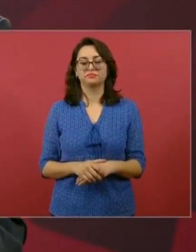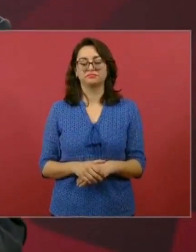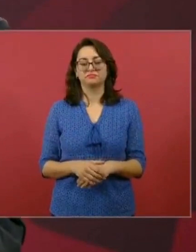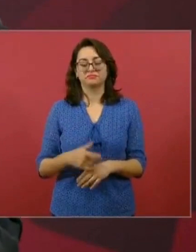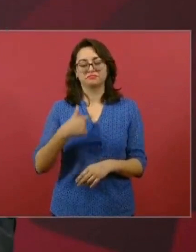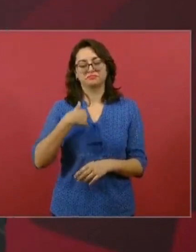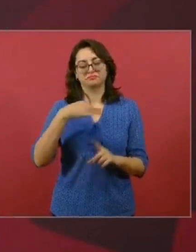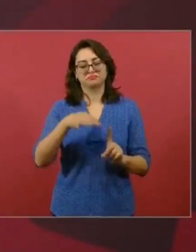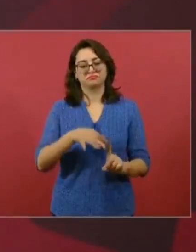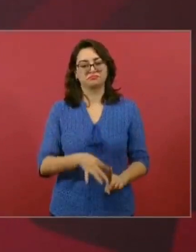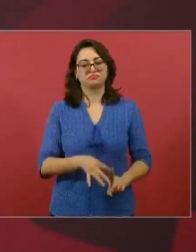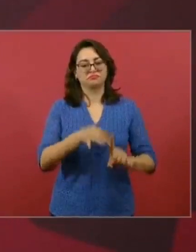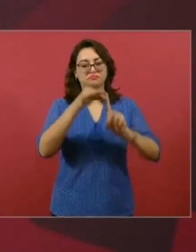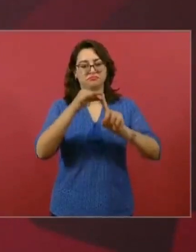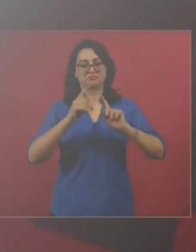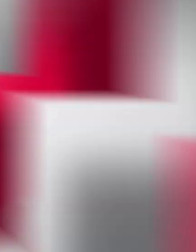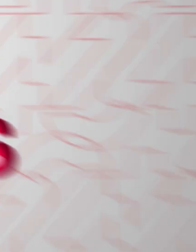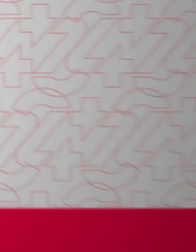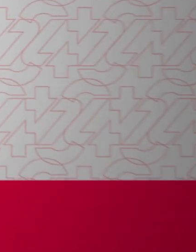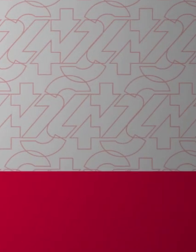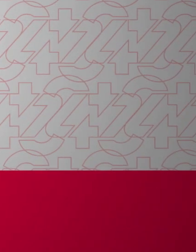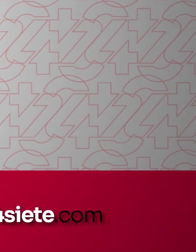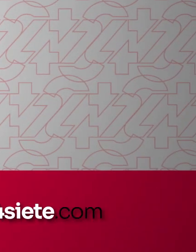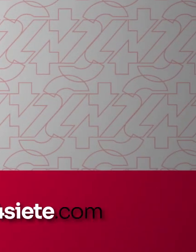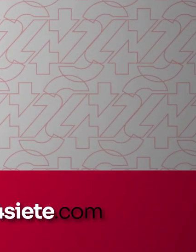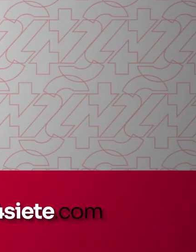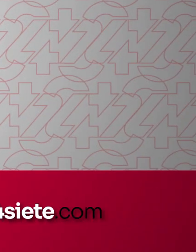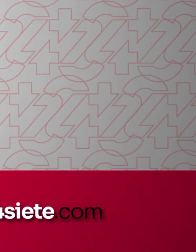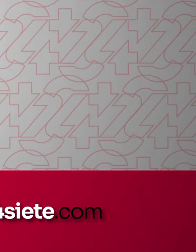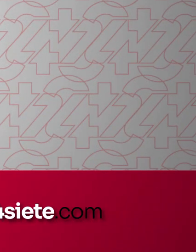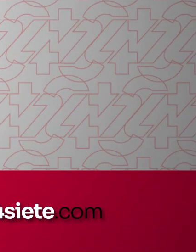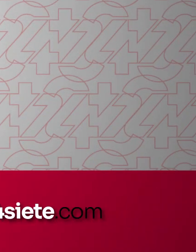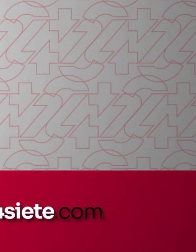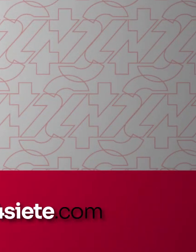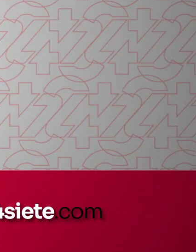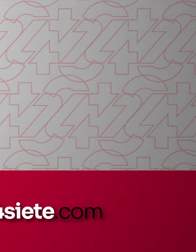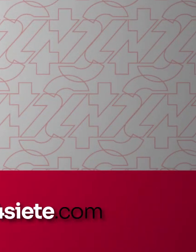partidistas. Les saludó Jonathan Lee. Las noticias son 24/7.